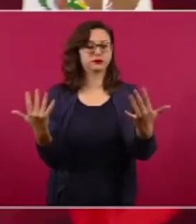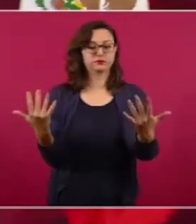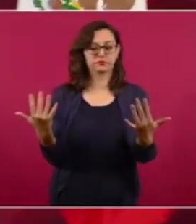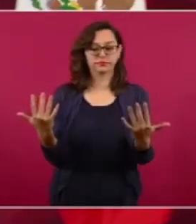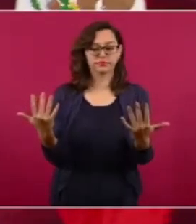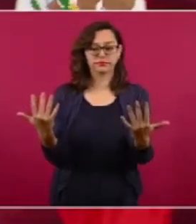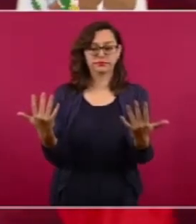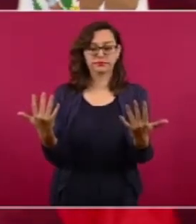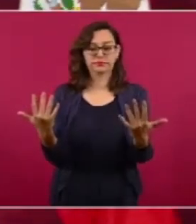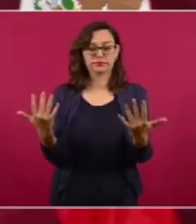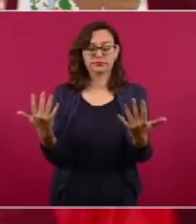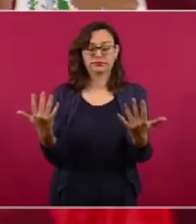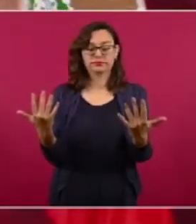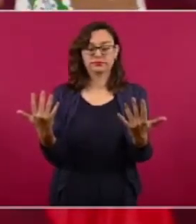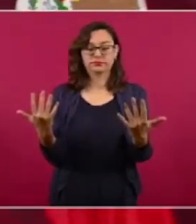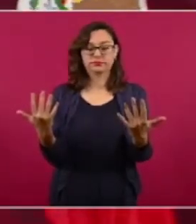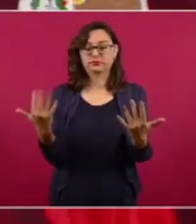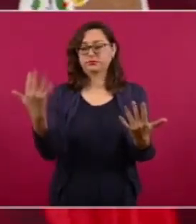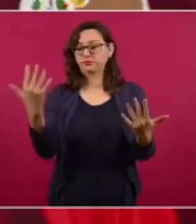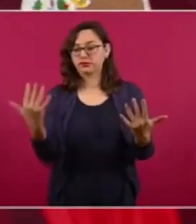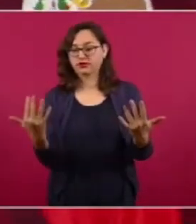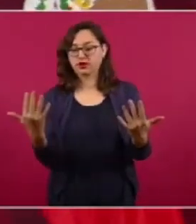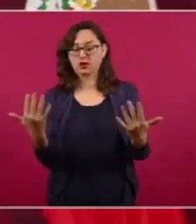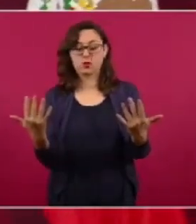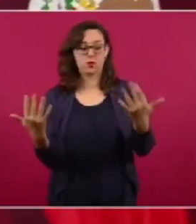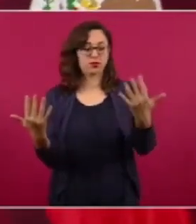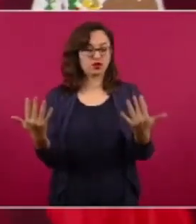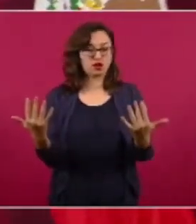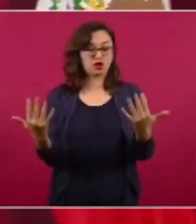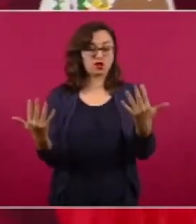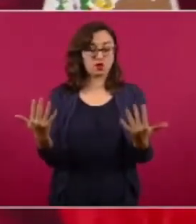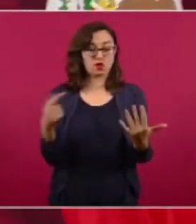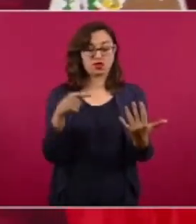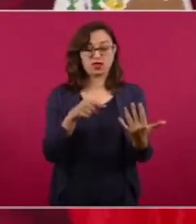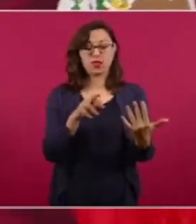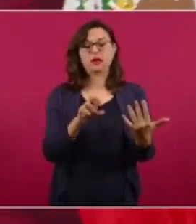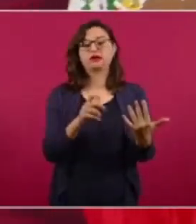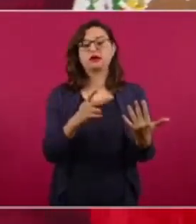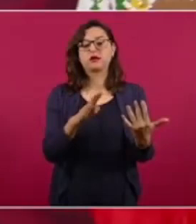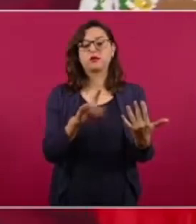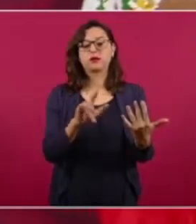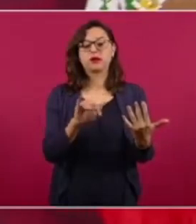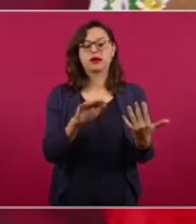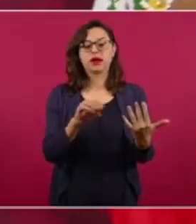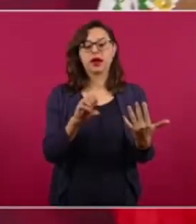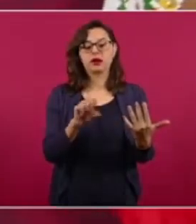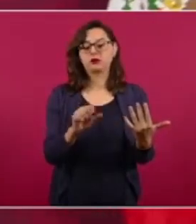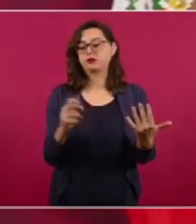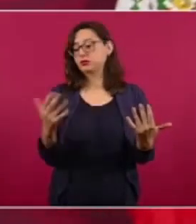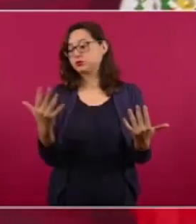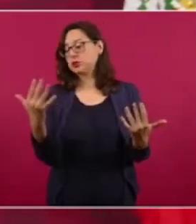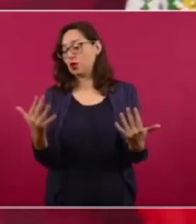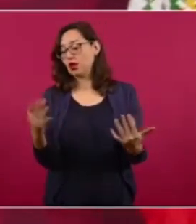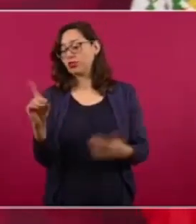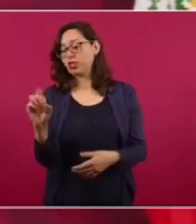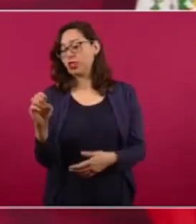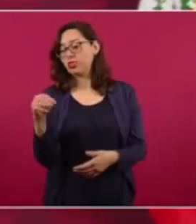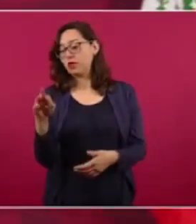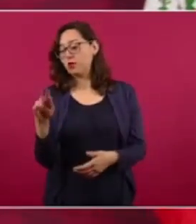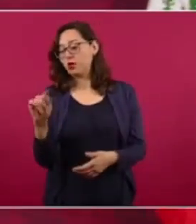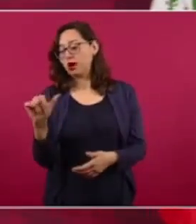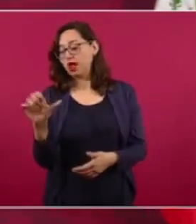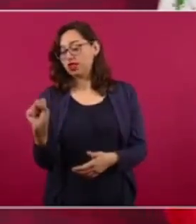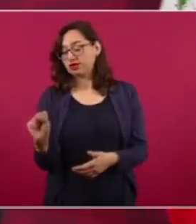50 republicanos y 50 demócratas. Y uno de